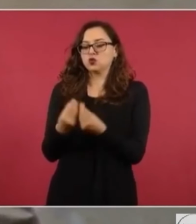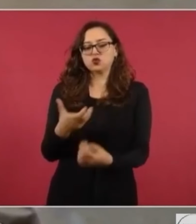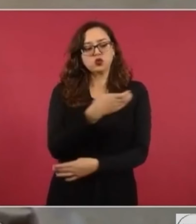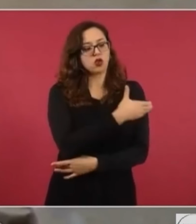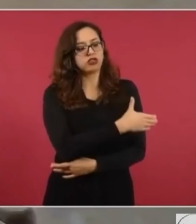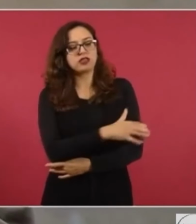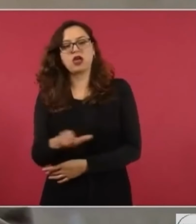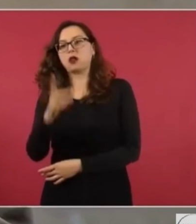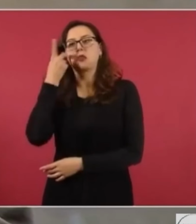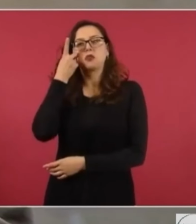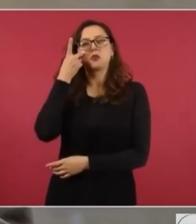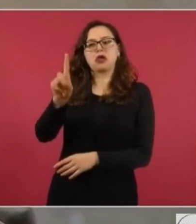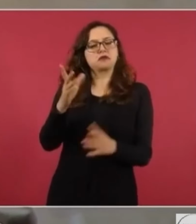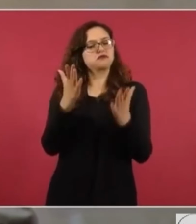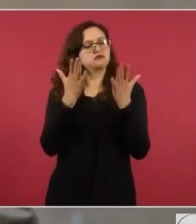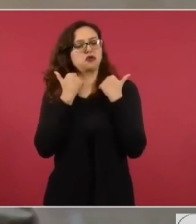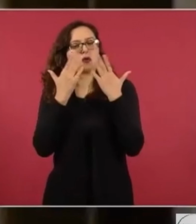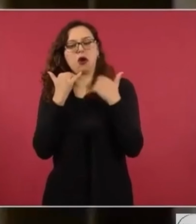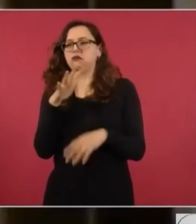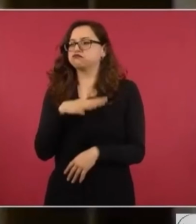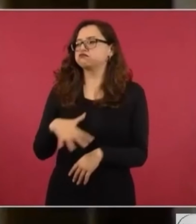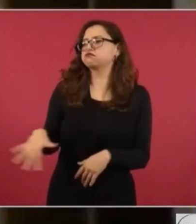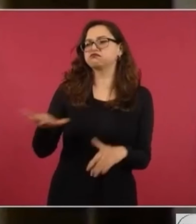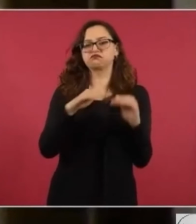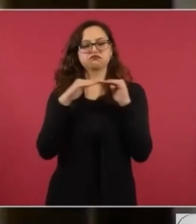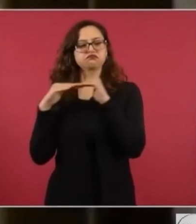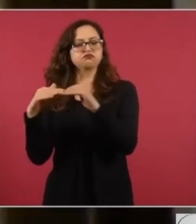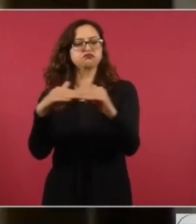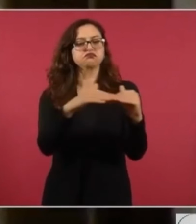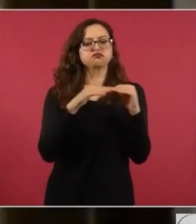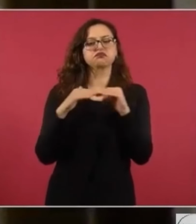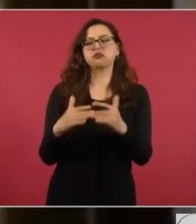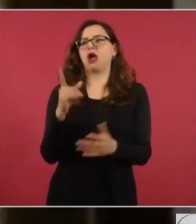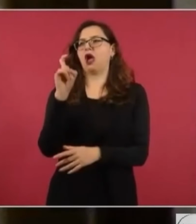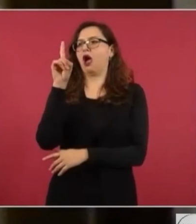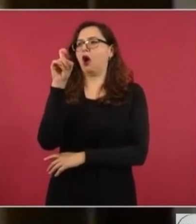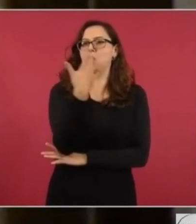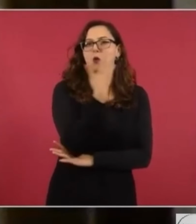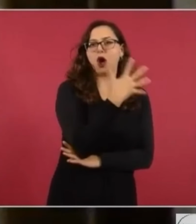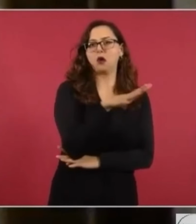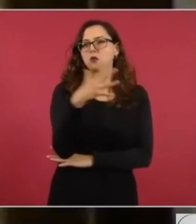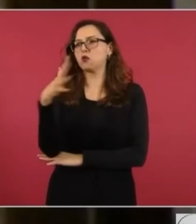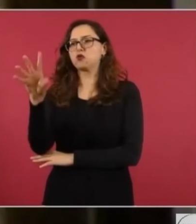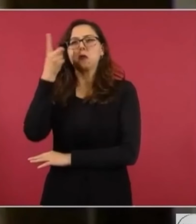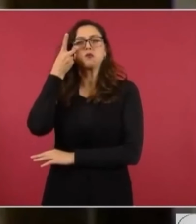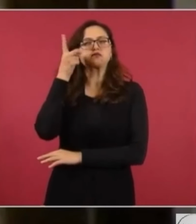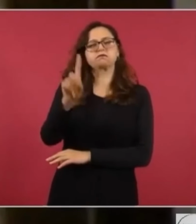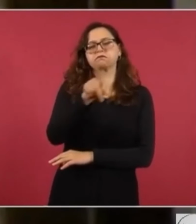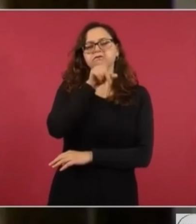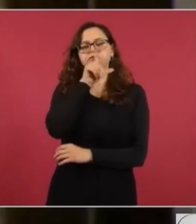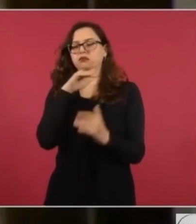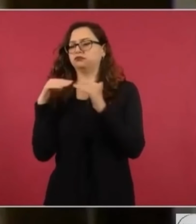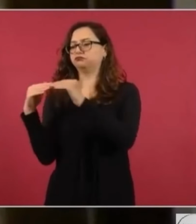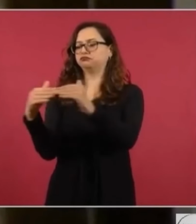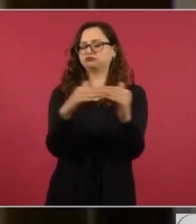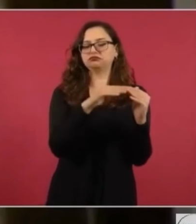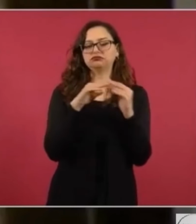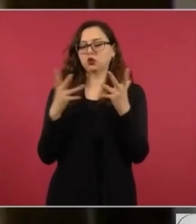tierras, las aguas y los bosques. El apoyo mutuo era la regla en